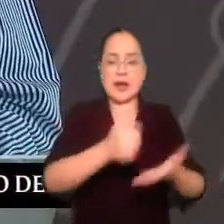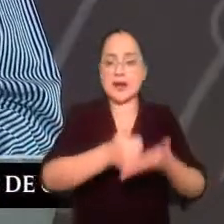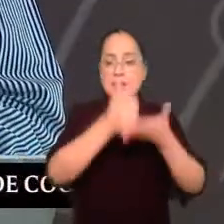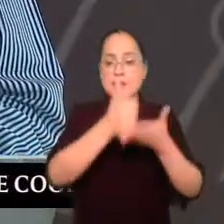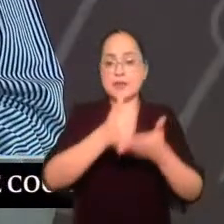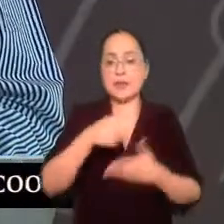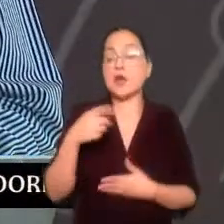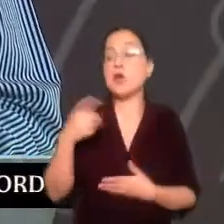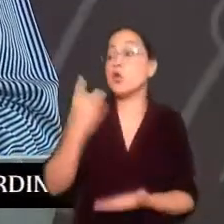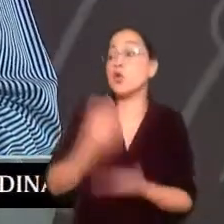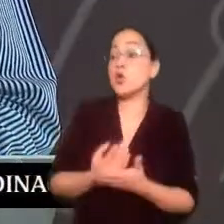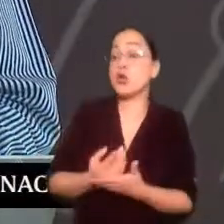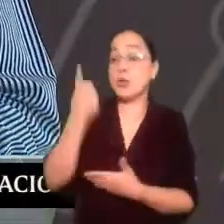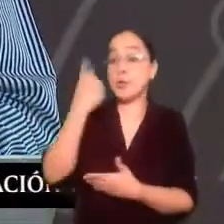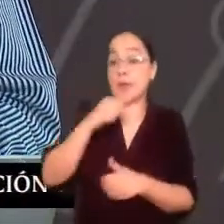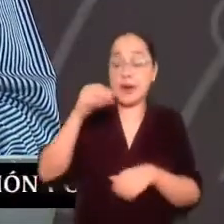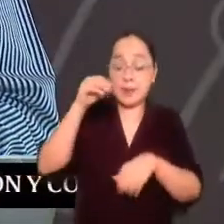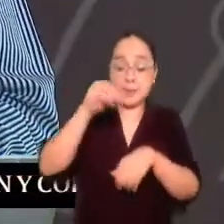por esa página podrán